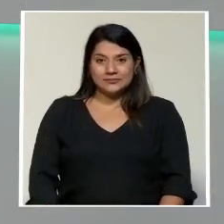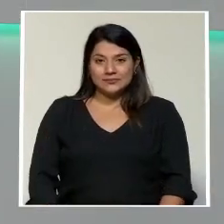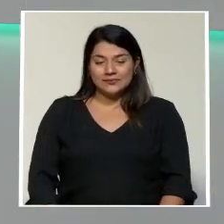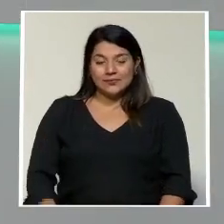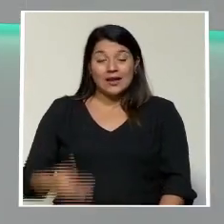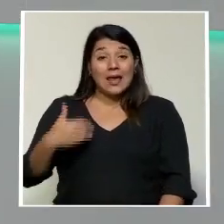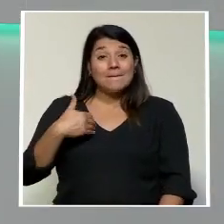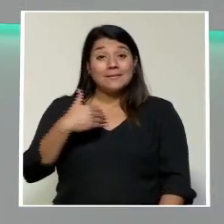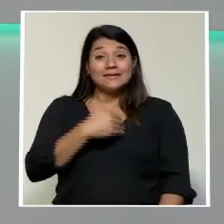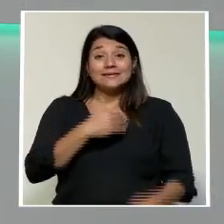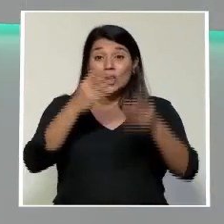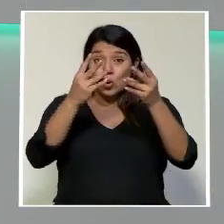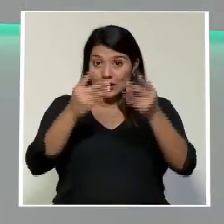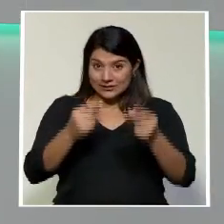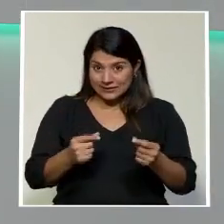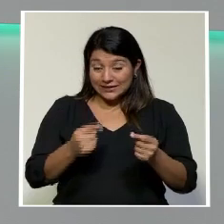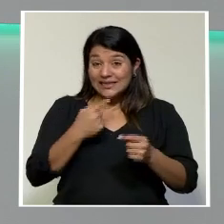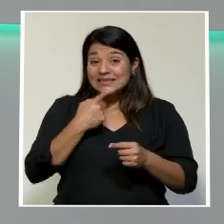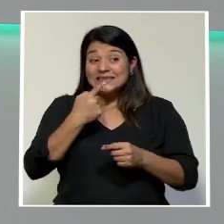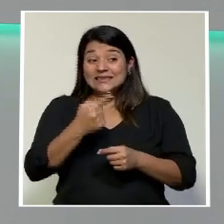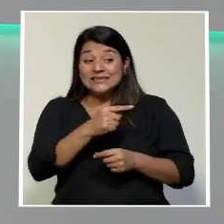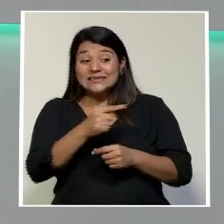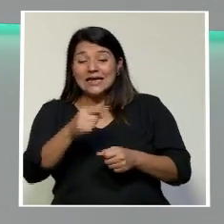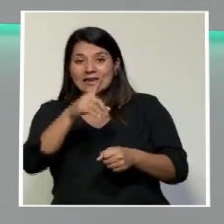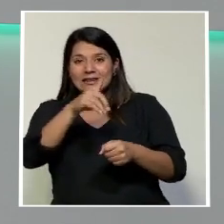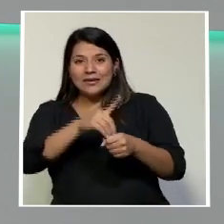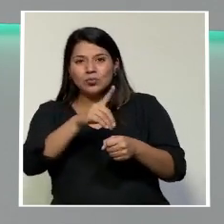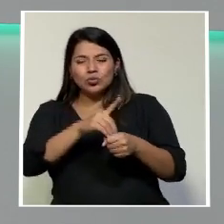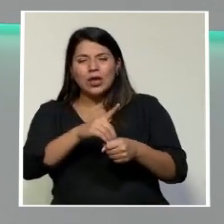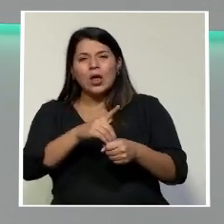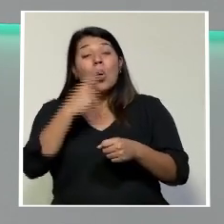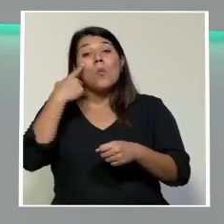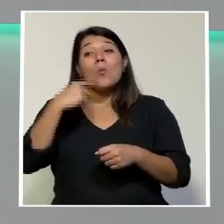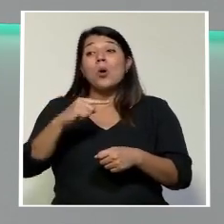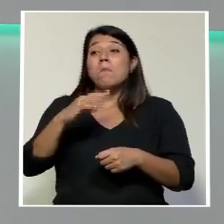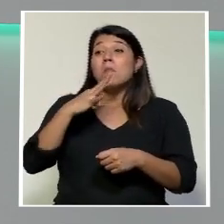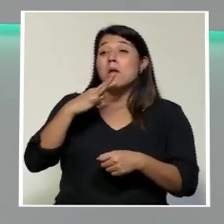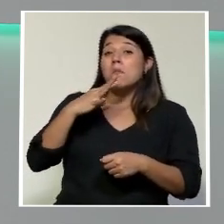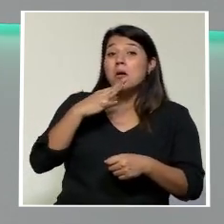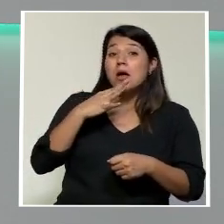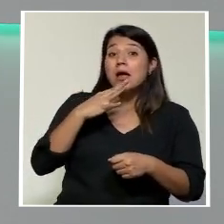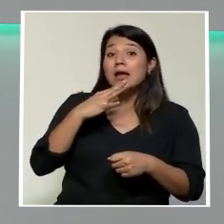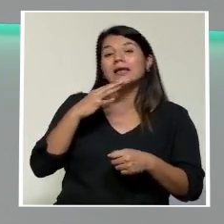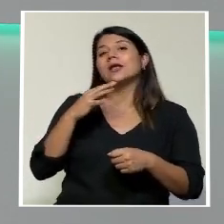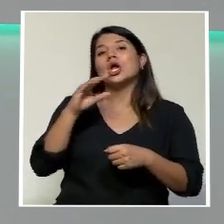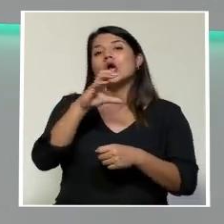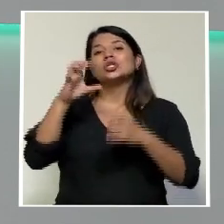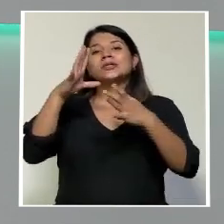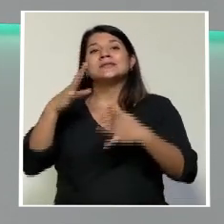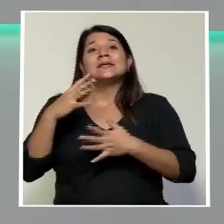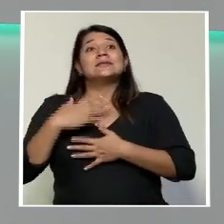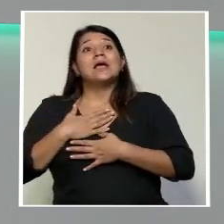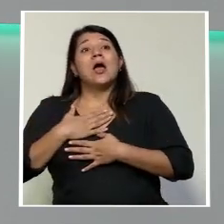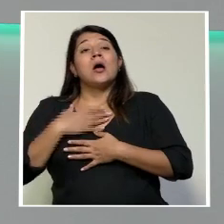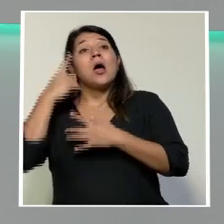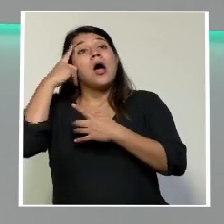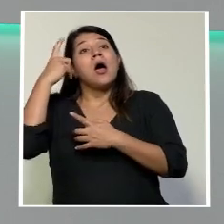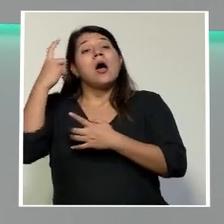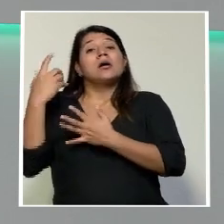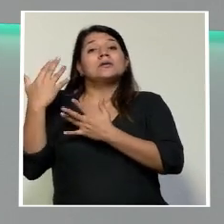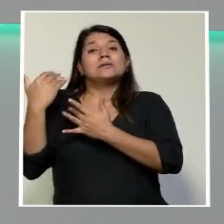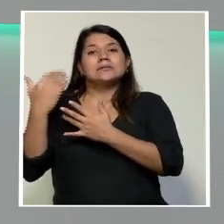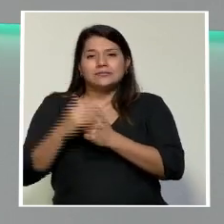El Ministerio de Hacienda tacha a los diputados por ilusionar a los costarricenses con la rebaja del marchamo, pues según su criterio, esa plata